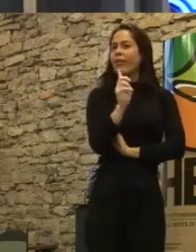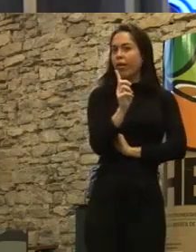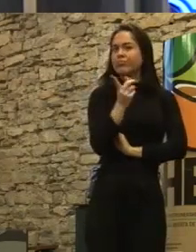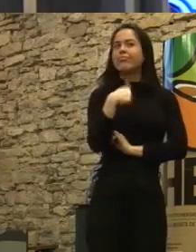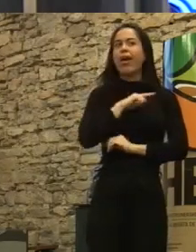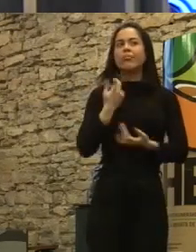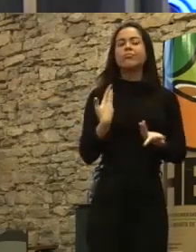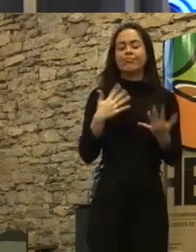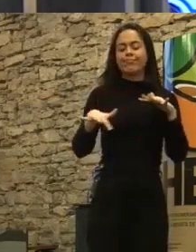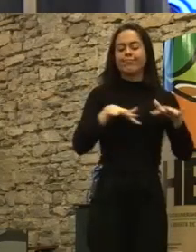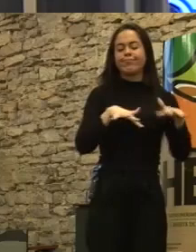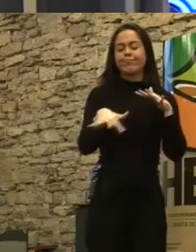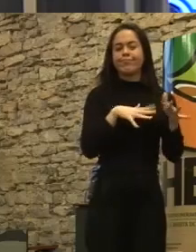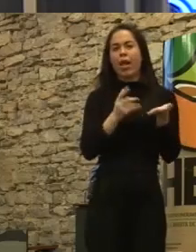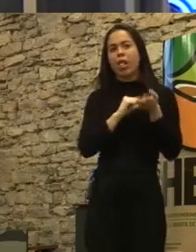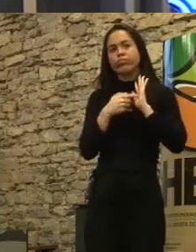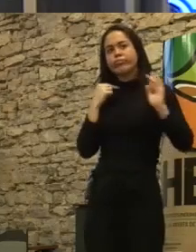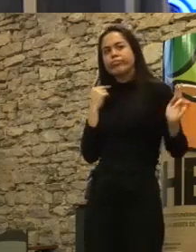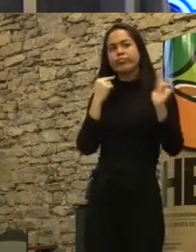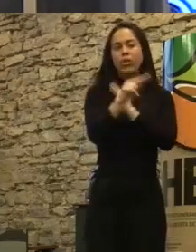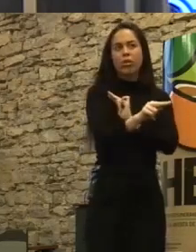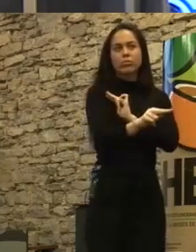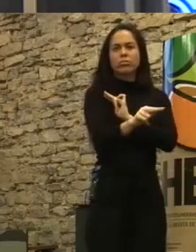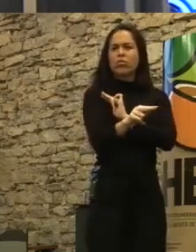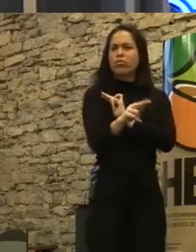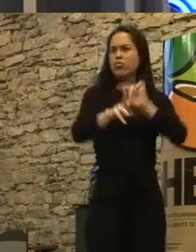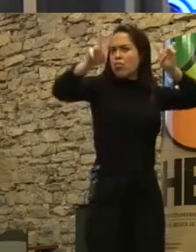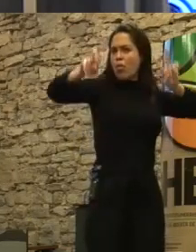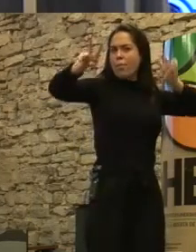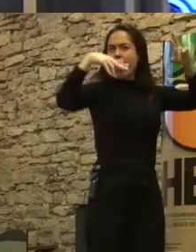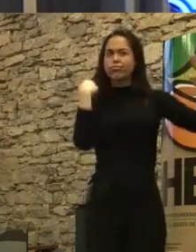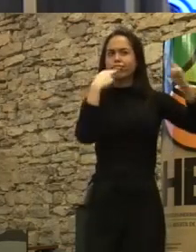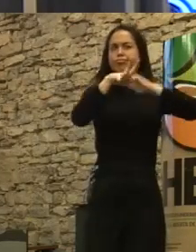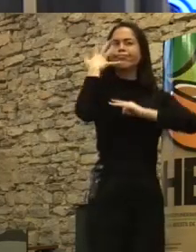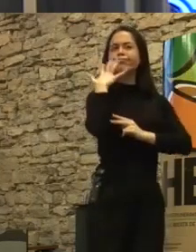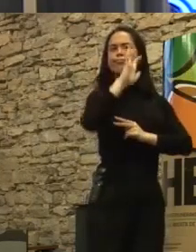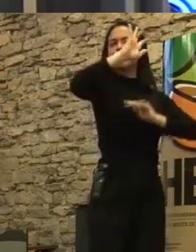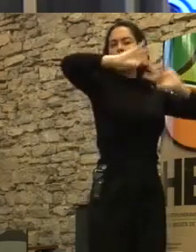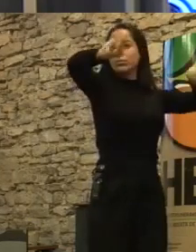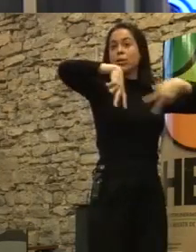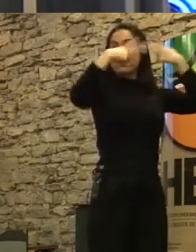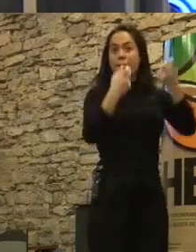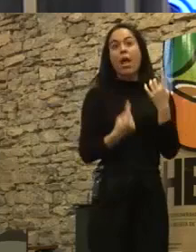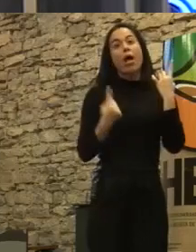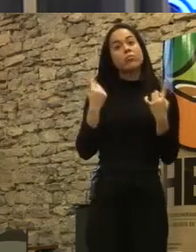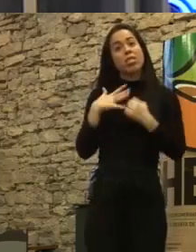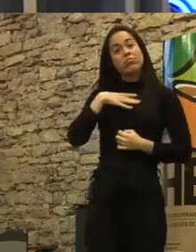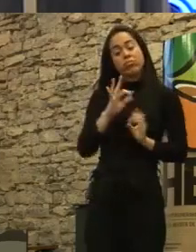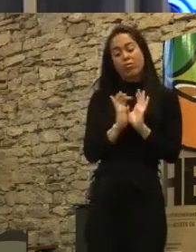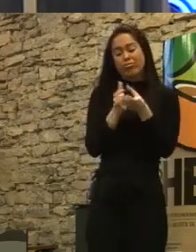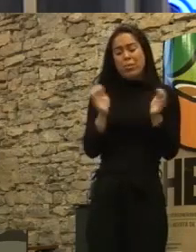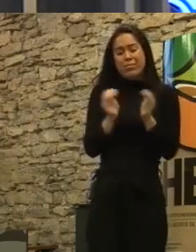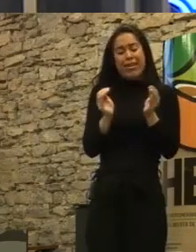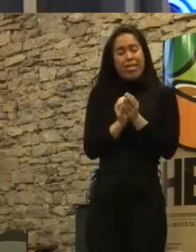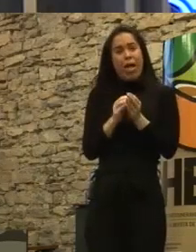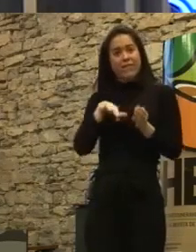Una solución diferente, nueva, innovadora. Esa solución, además, puede afectar, en algunos casos, a grupos pequeños de personas,